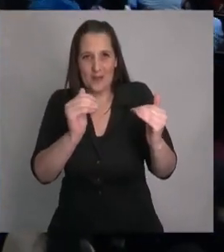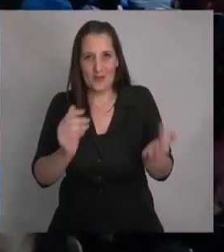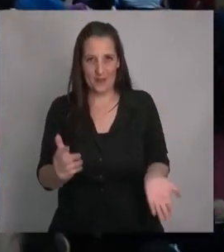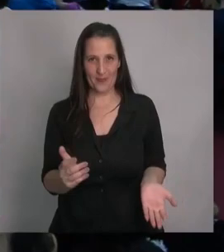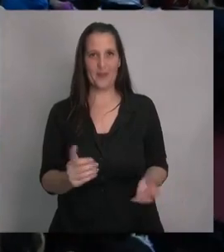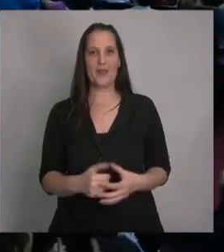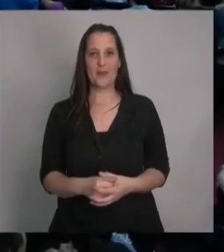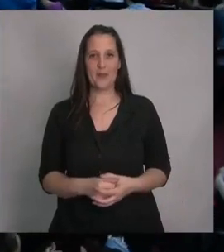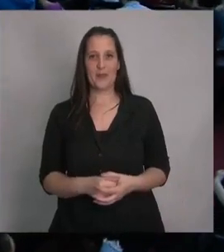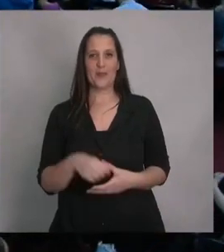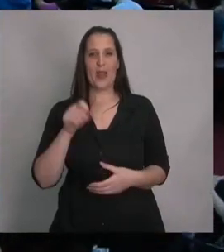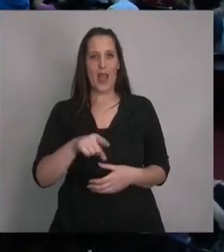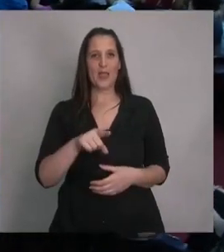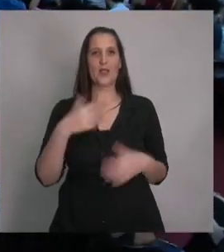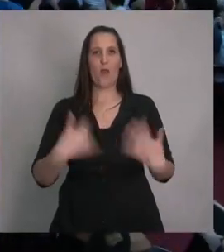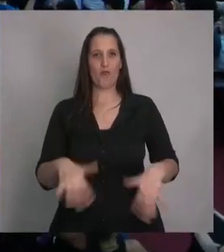Esa es la magia.